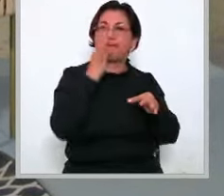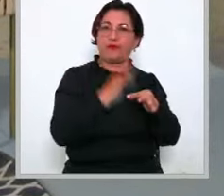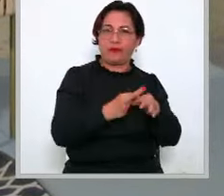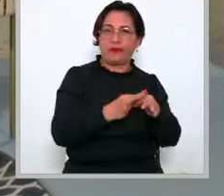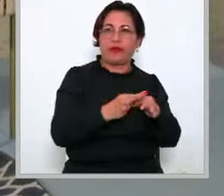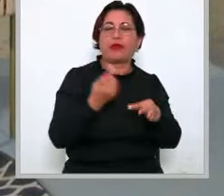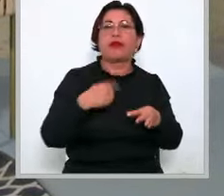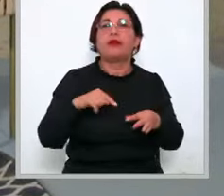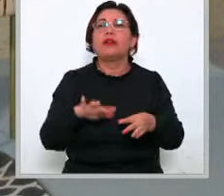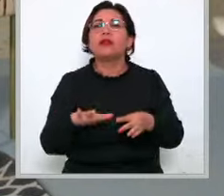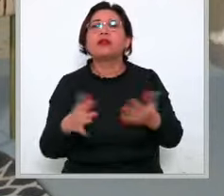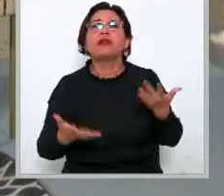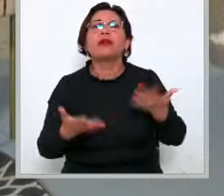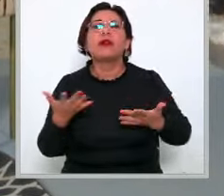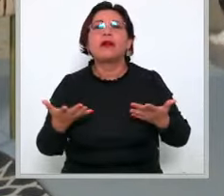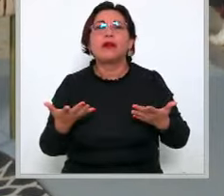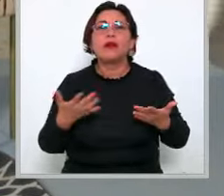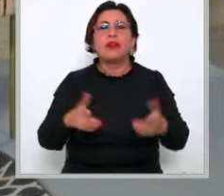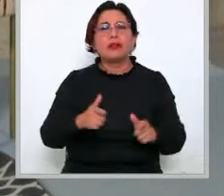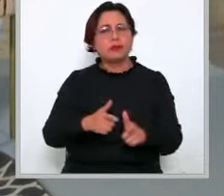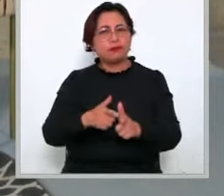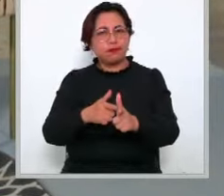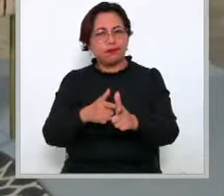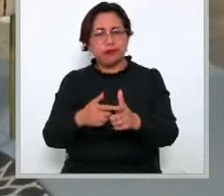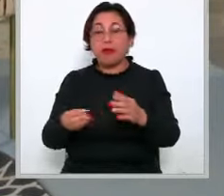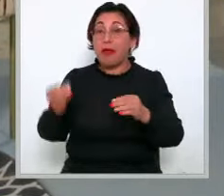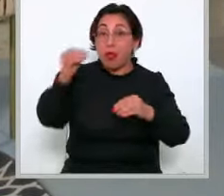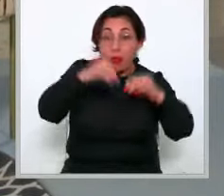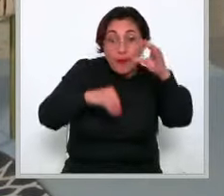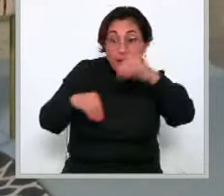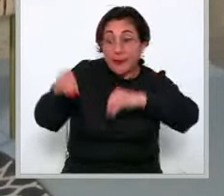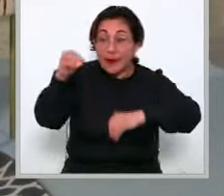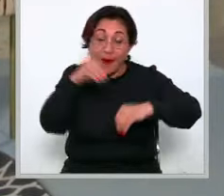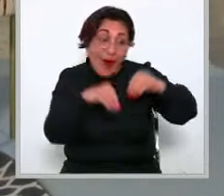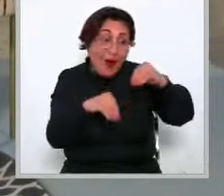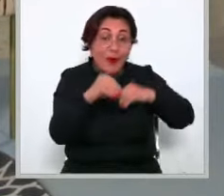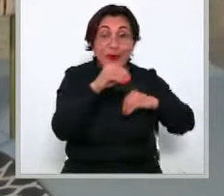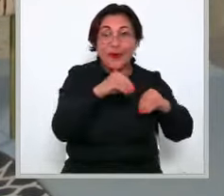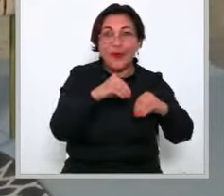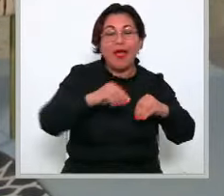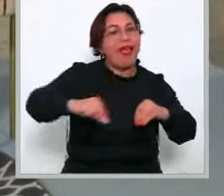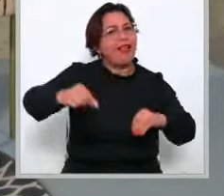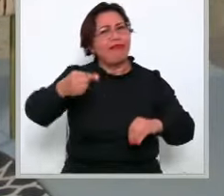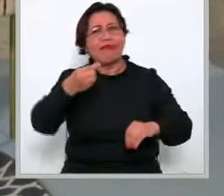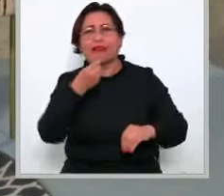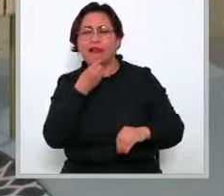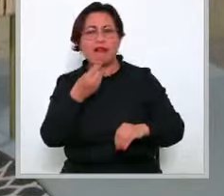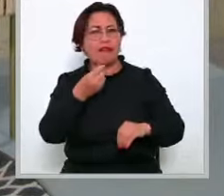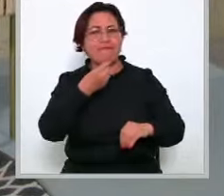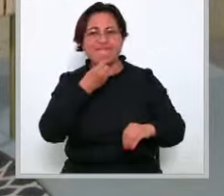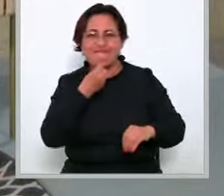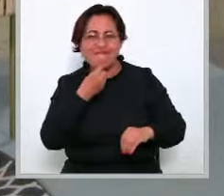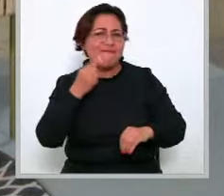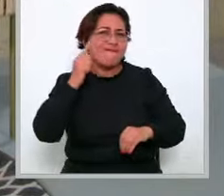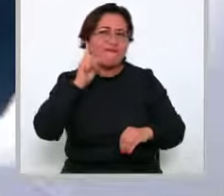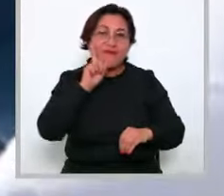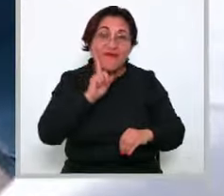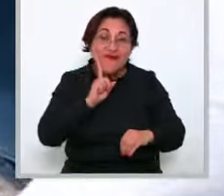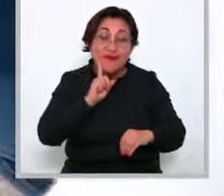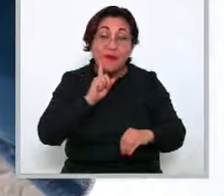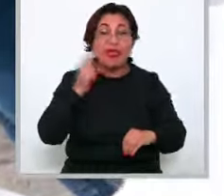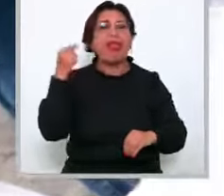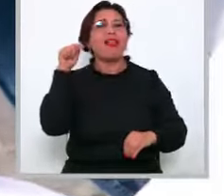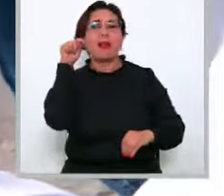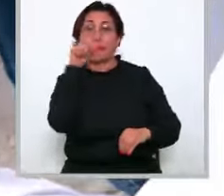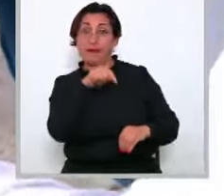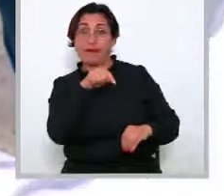de este fomento y de esta iniciativa es que agregan precisamente a niñas y niños, que son los que principalmente ayudan también a difundir en sus contextos los derechos.